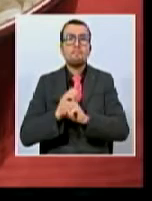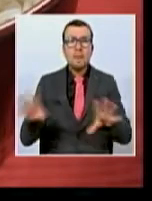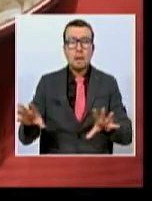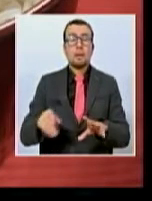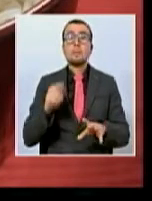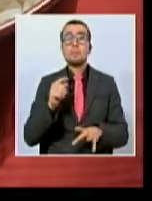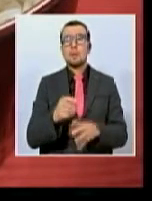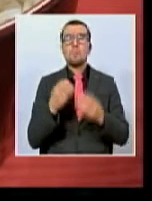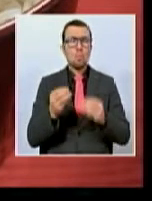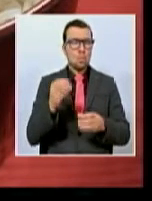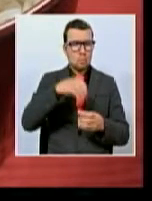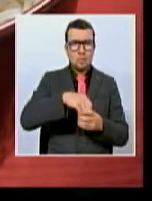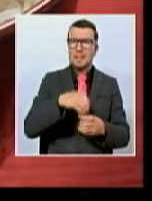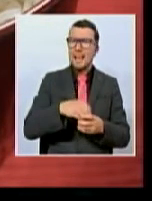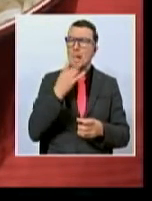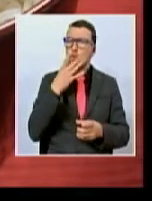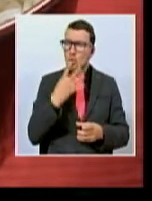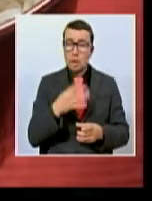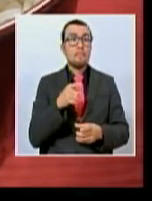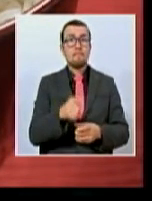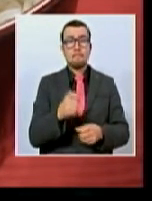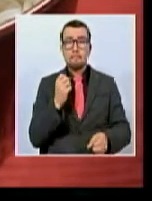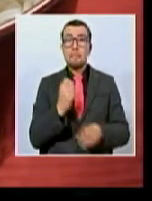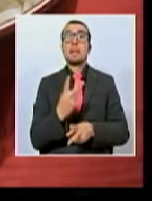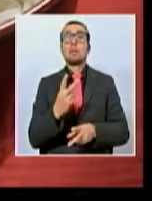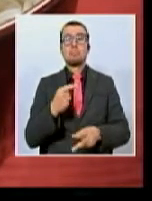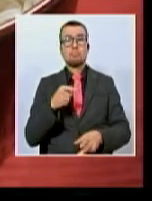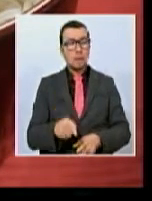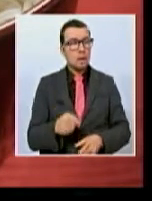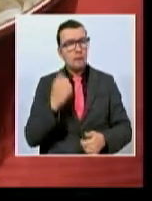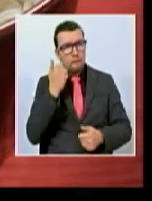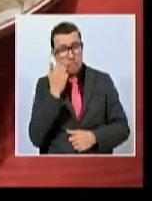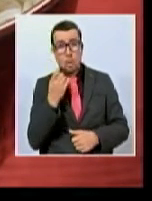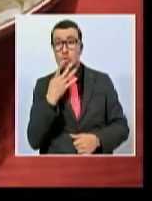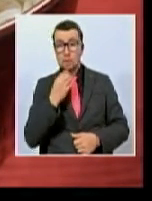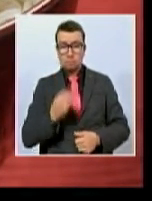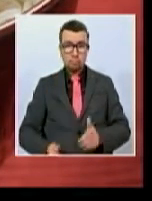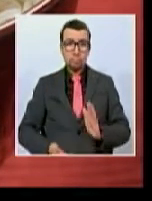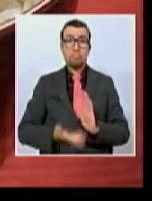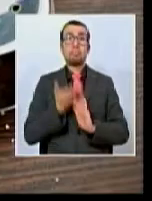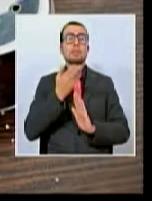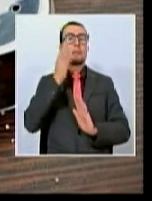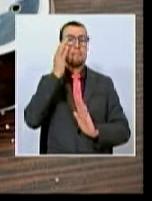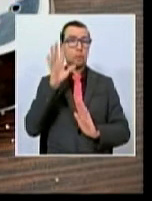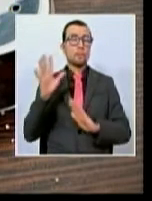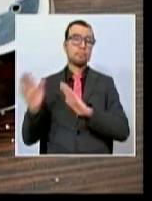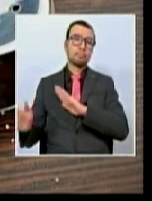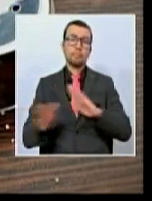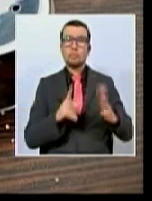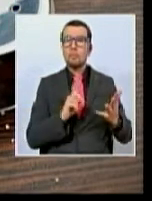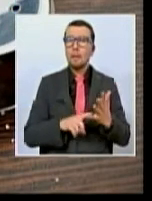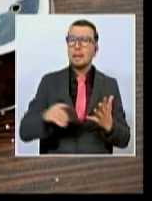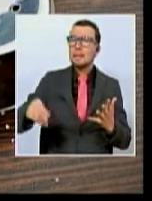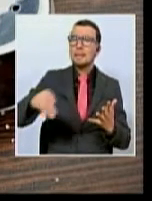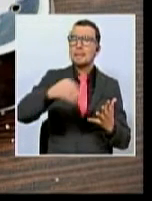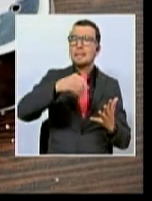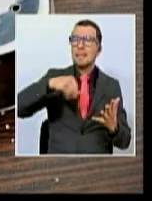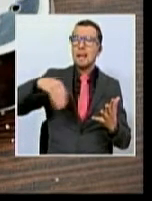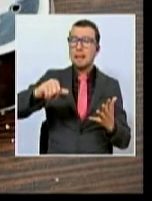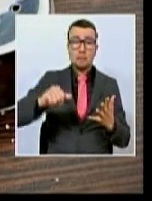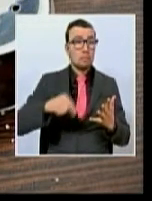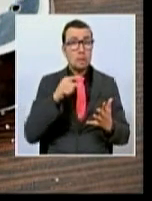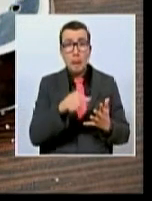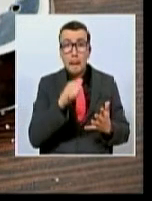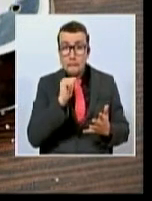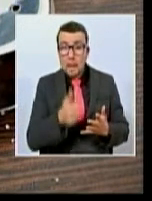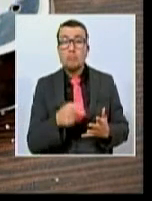contiene mucha glucosa, lo que aumenta la posibilidad de sufrir diabetes. 5. Sal refinada. Aumenta